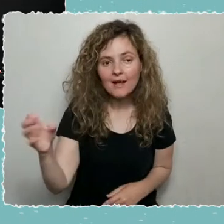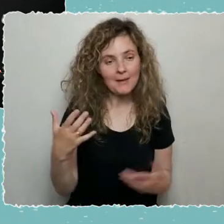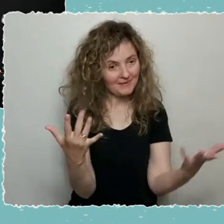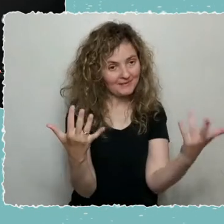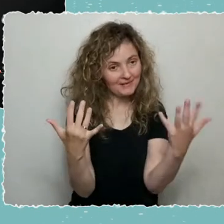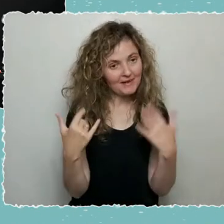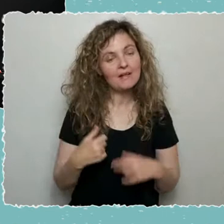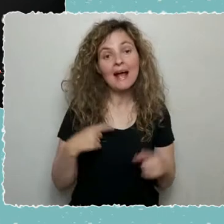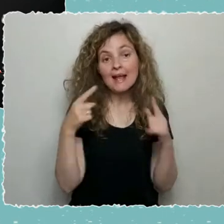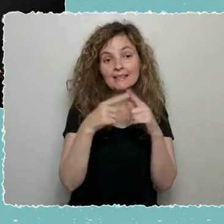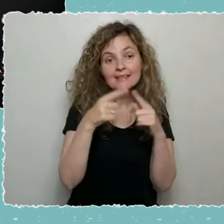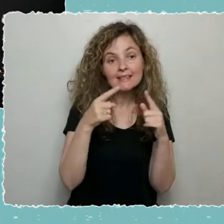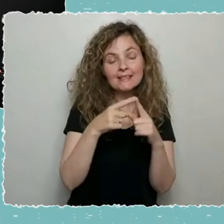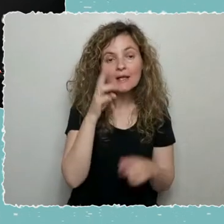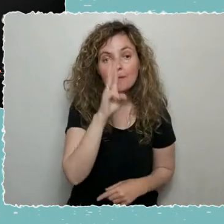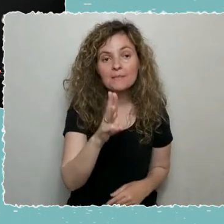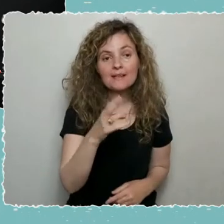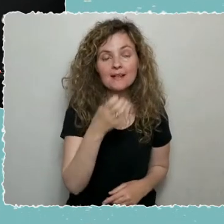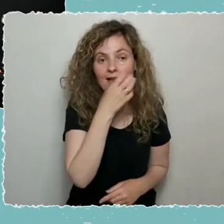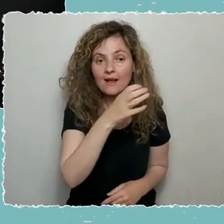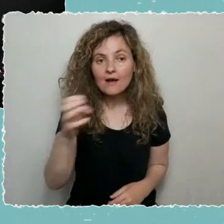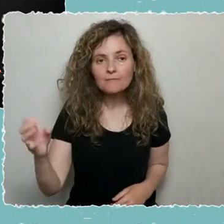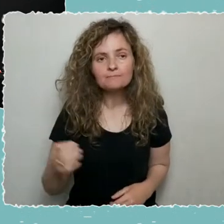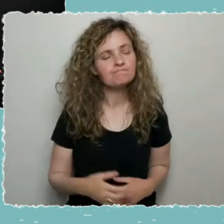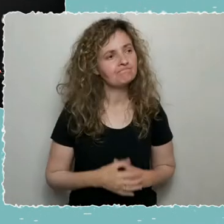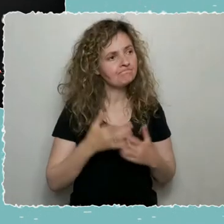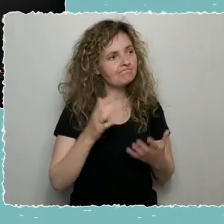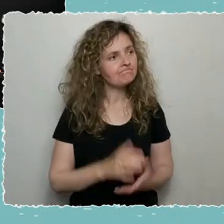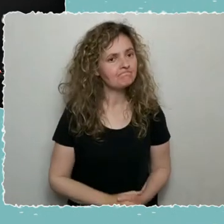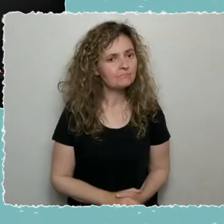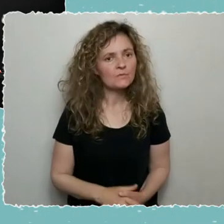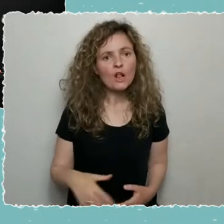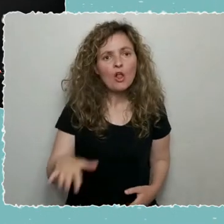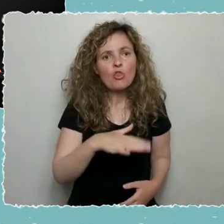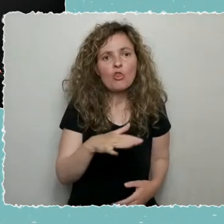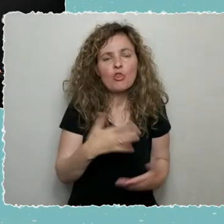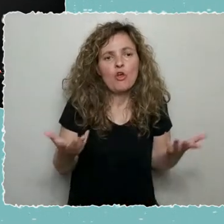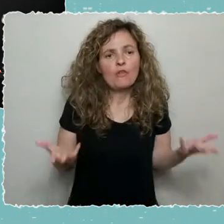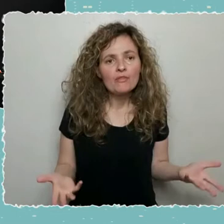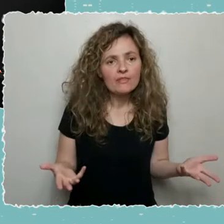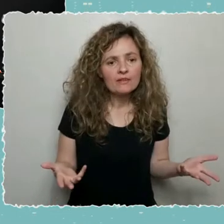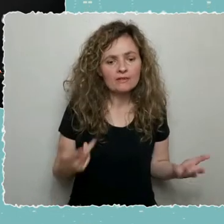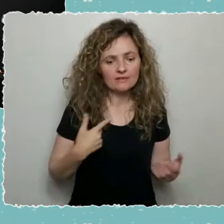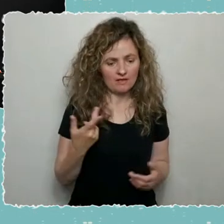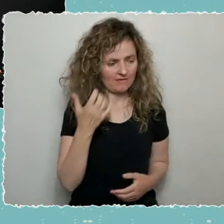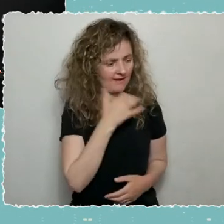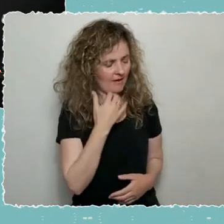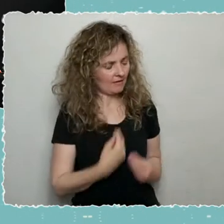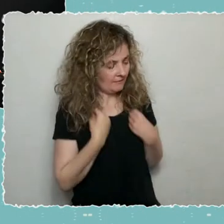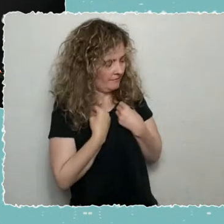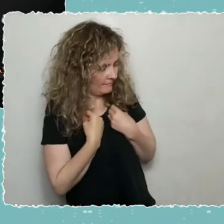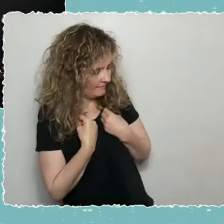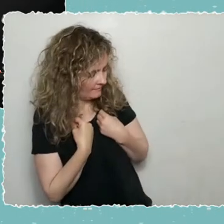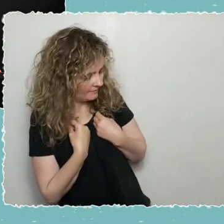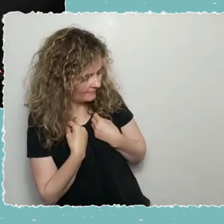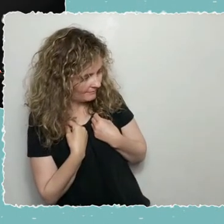Pilar, veña, veña, imos. Tía Pilar, onde andará a tía Pilar? Porque vea que raro,